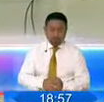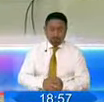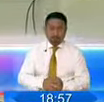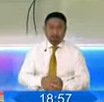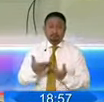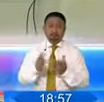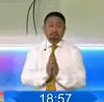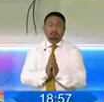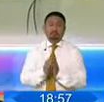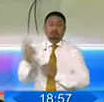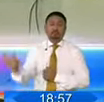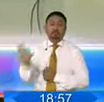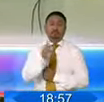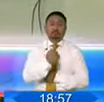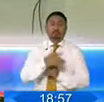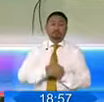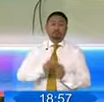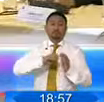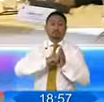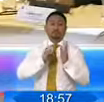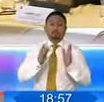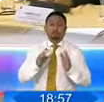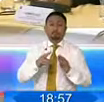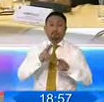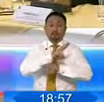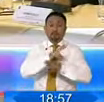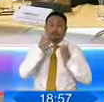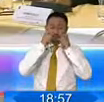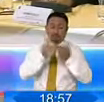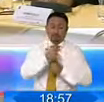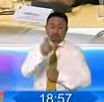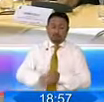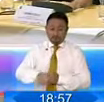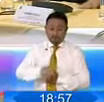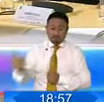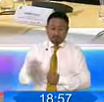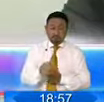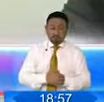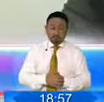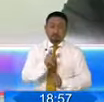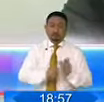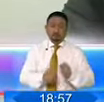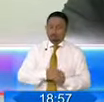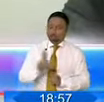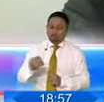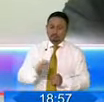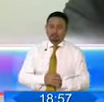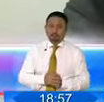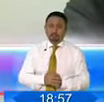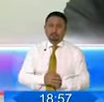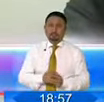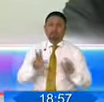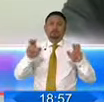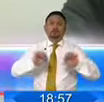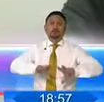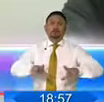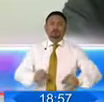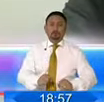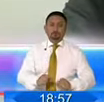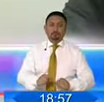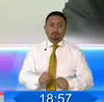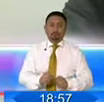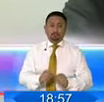las comparecencias se incluya al fiscal general, cosa que los correístas negaron de plano. Estamos hablando de actos de corrupción